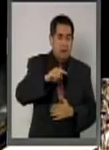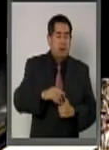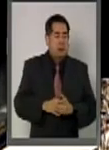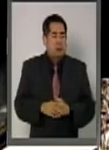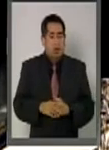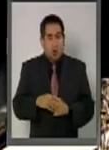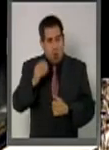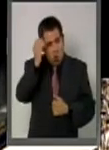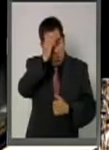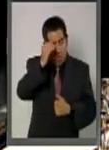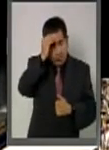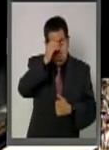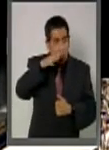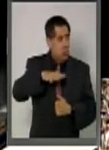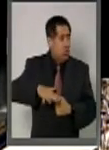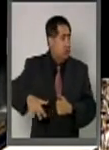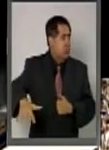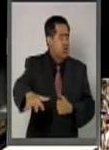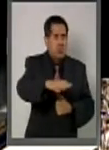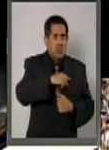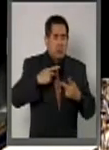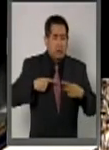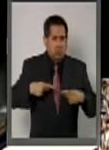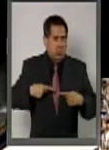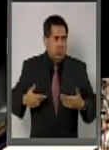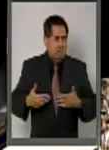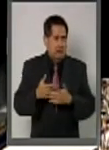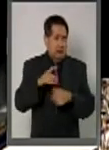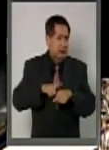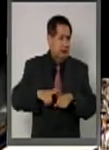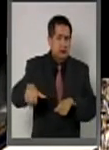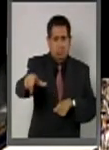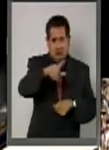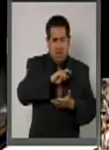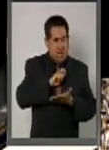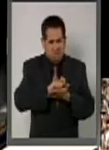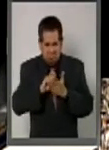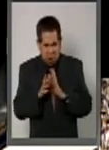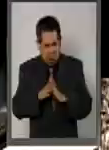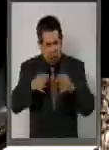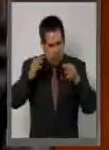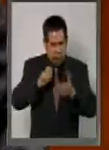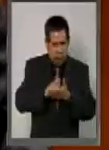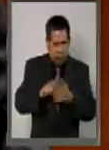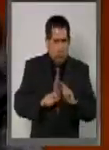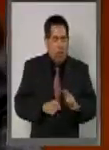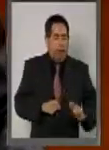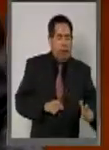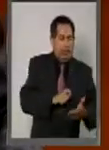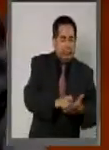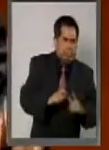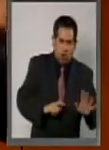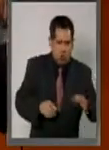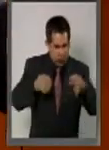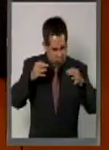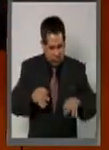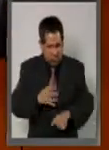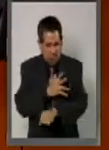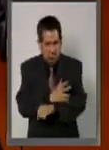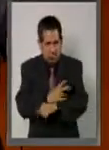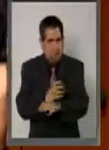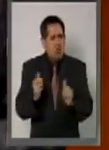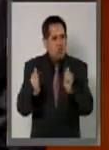la opinión pública nacional, los que escriben y comentan de verdad, no pagados, están de acuerdo con